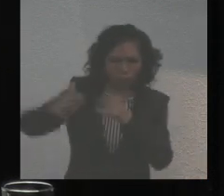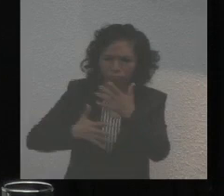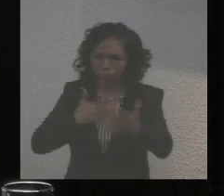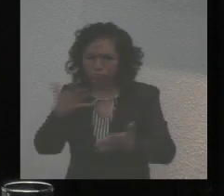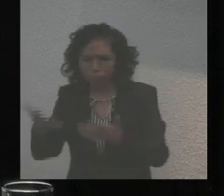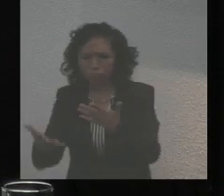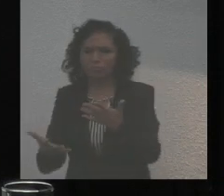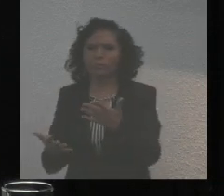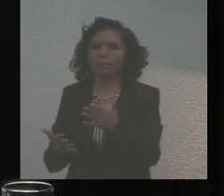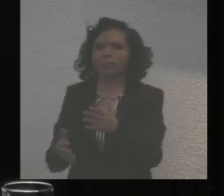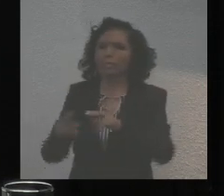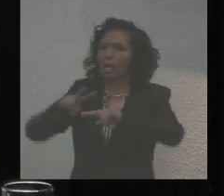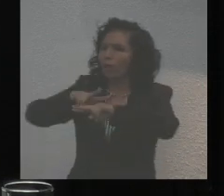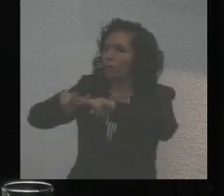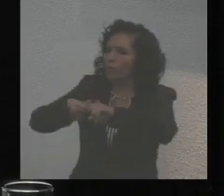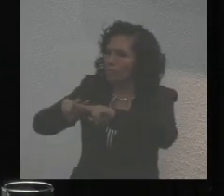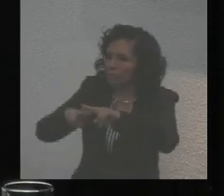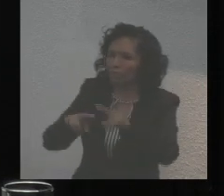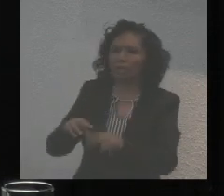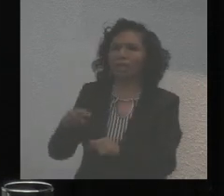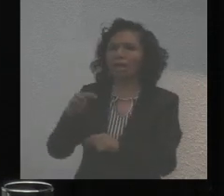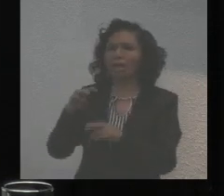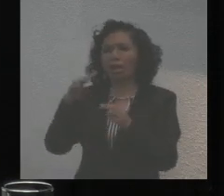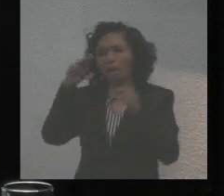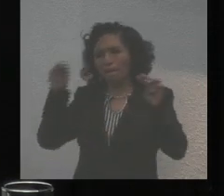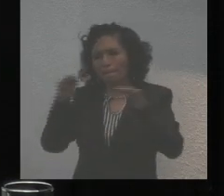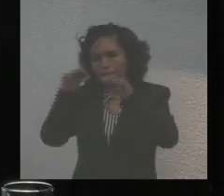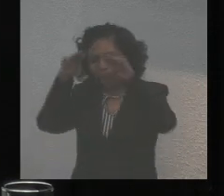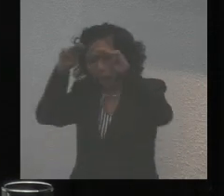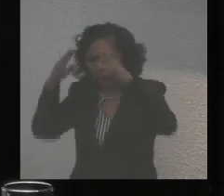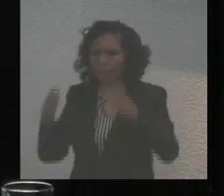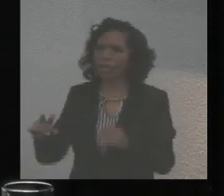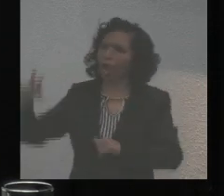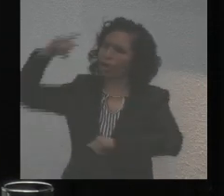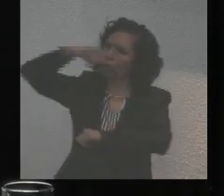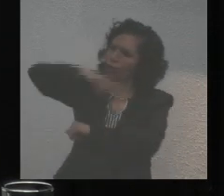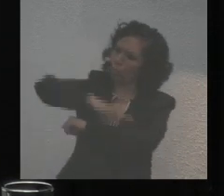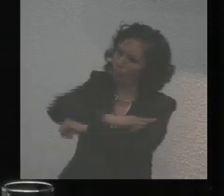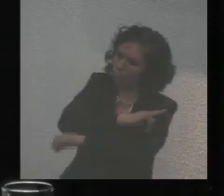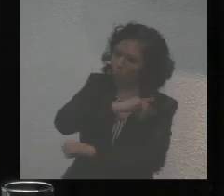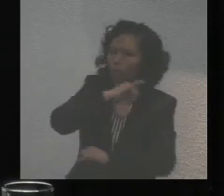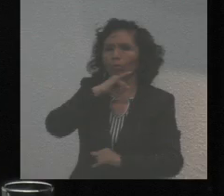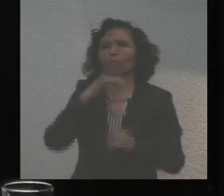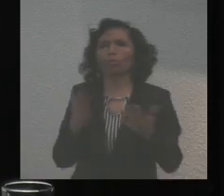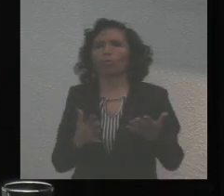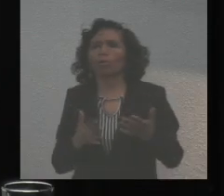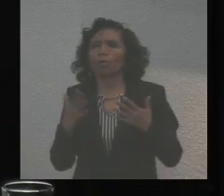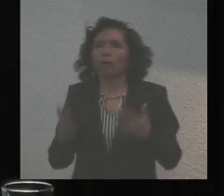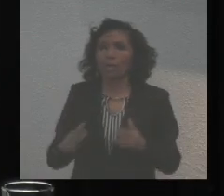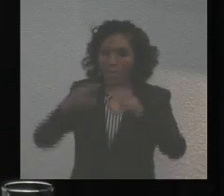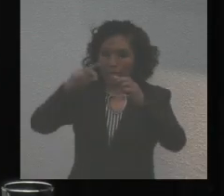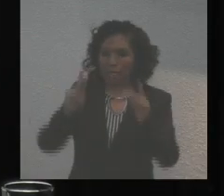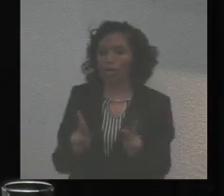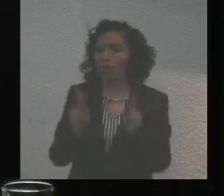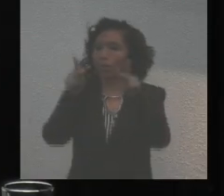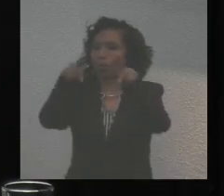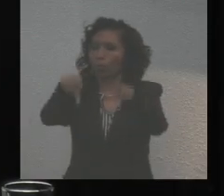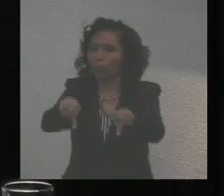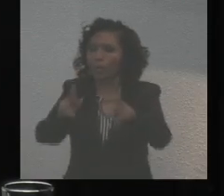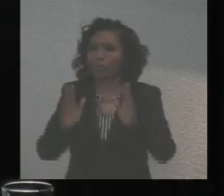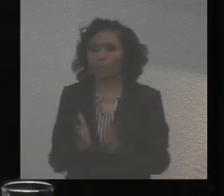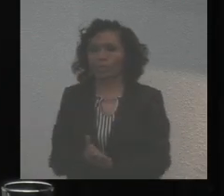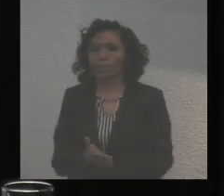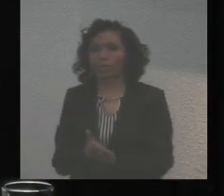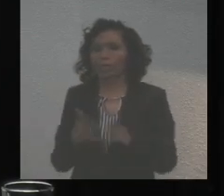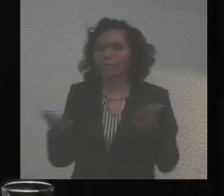lo son el Tren Maya, el Aeropuerto Internacional de Tulum, el Boulevard Colosio, el puente sobre la Laguna Nichupté, la